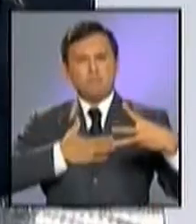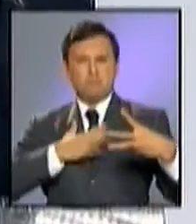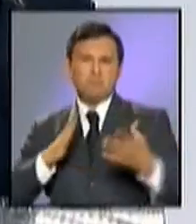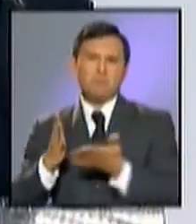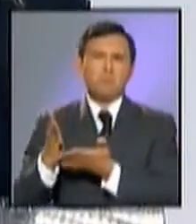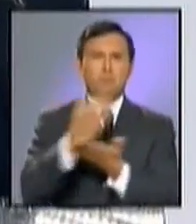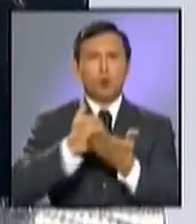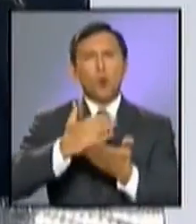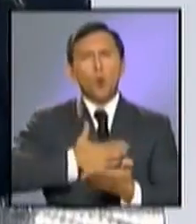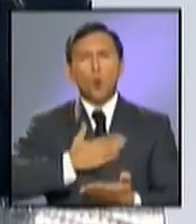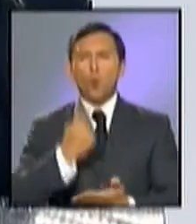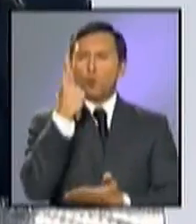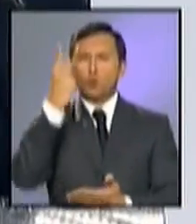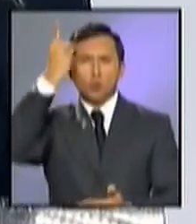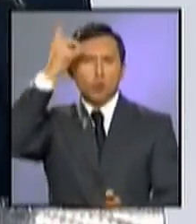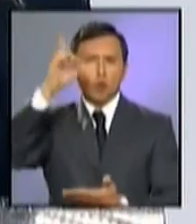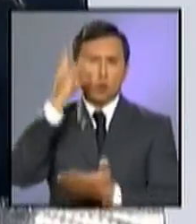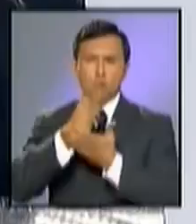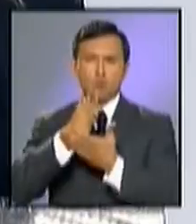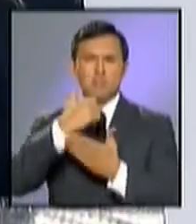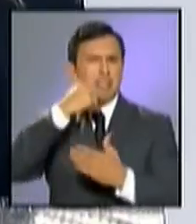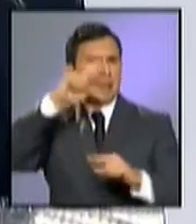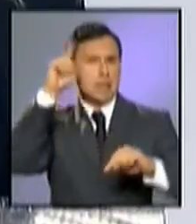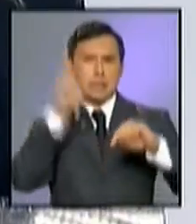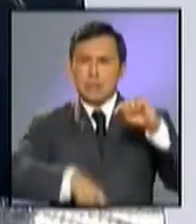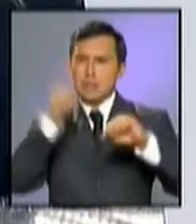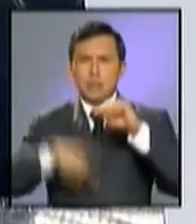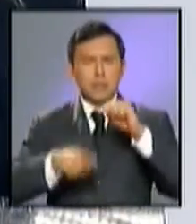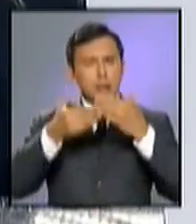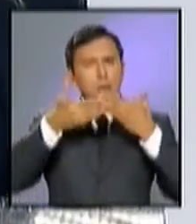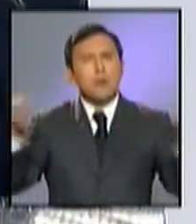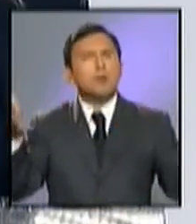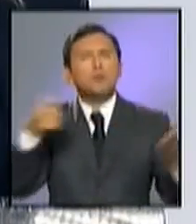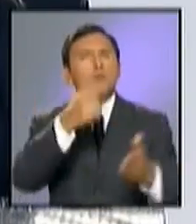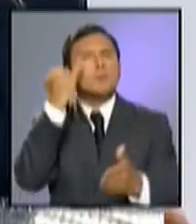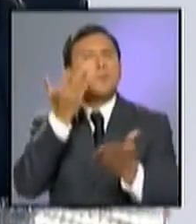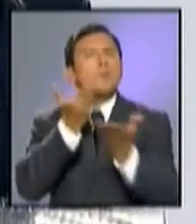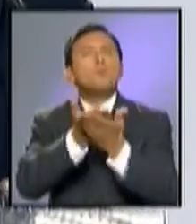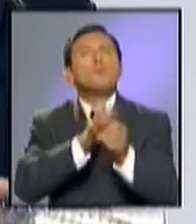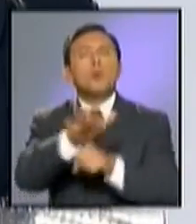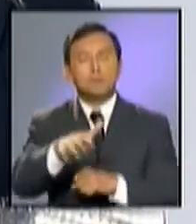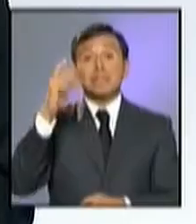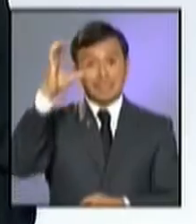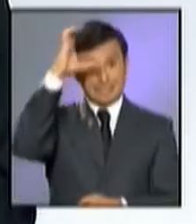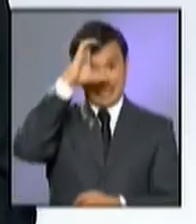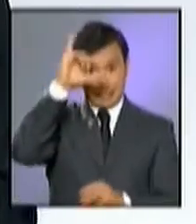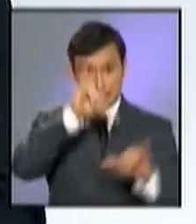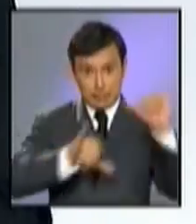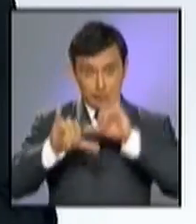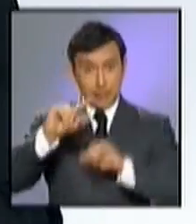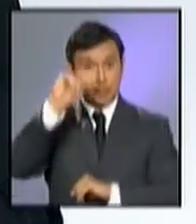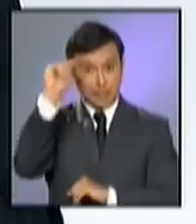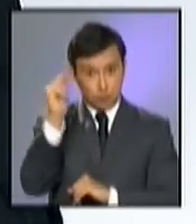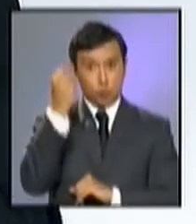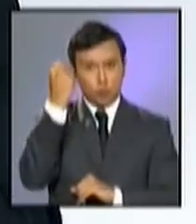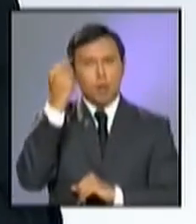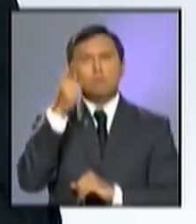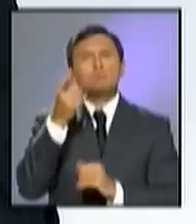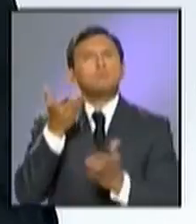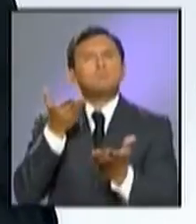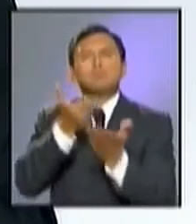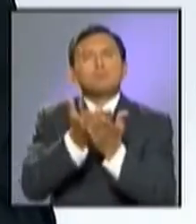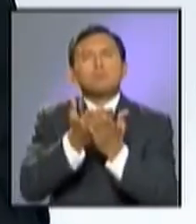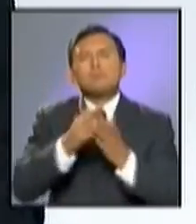cada intervención no dure más de 2.5 minutos y que cada candidato no intervenga dos veces consecutivas. Cada aspirante a Los Pinos contará con